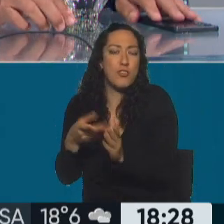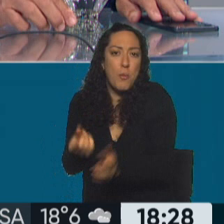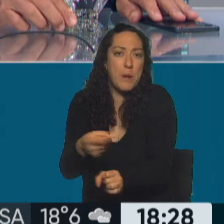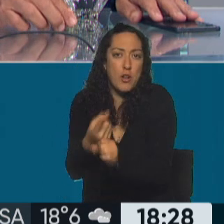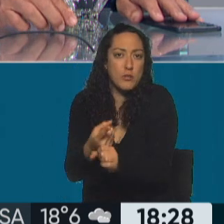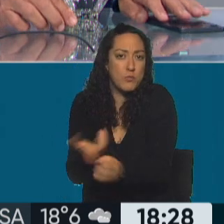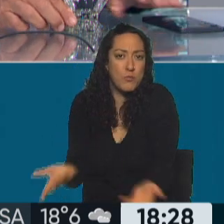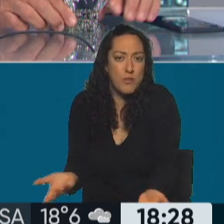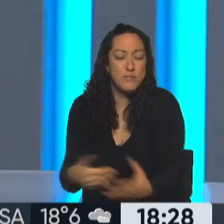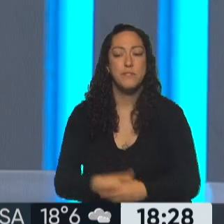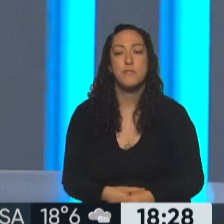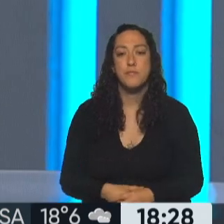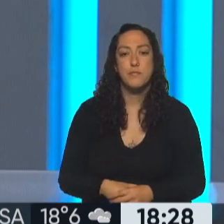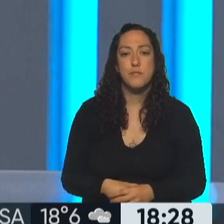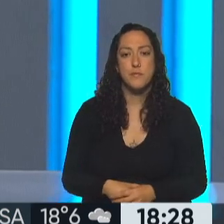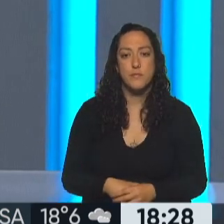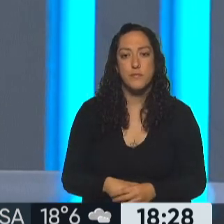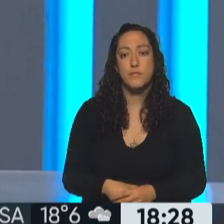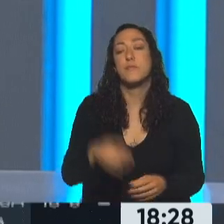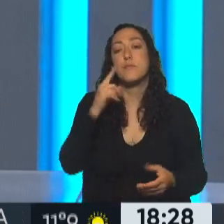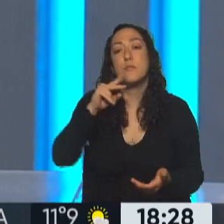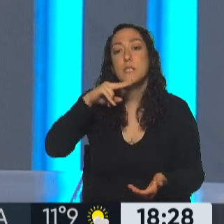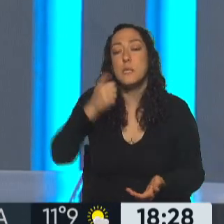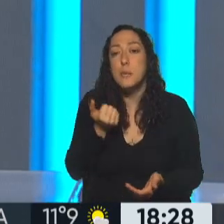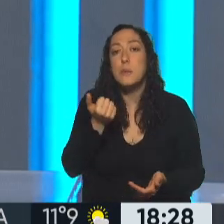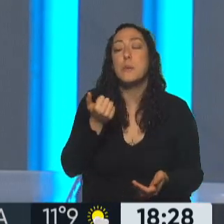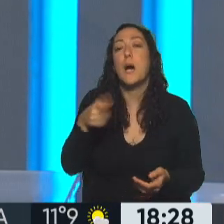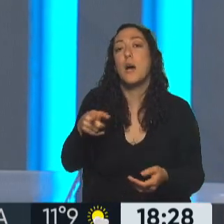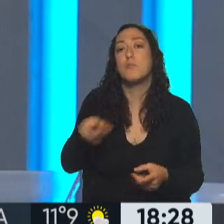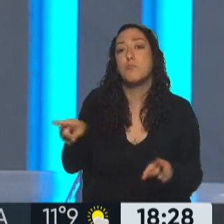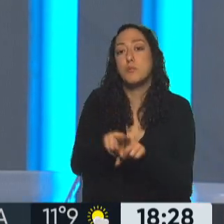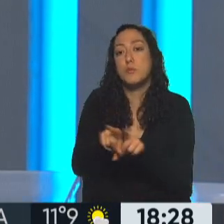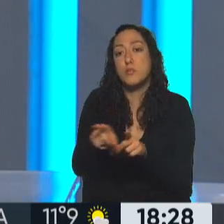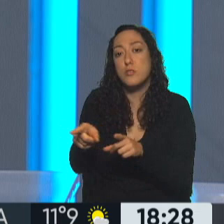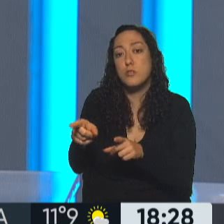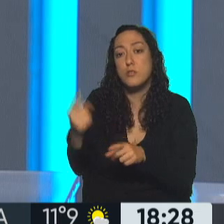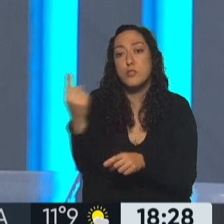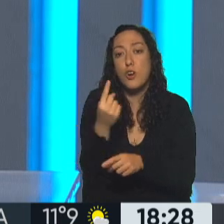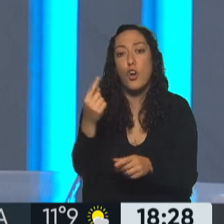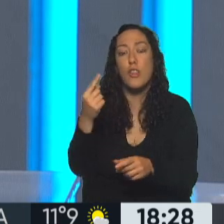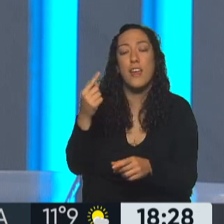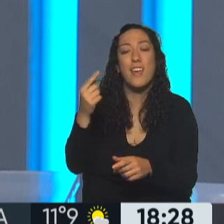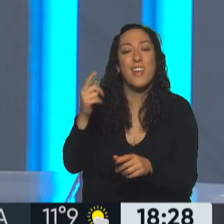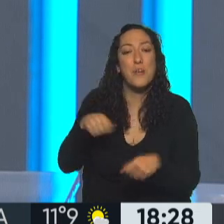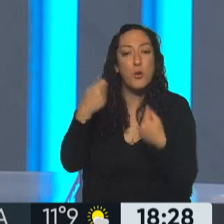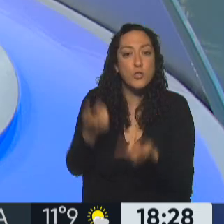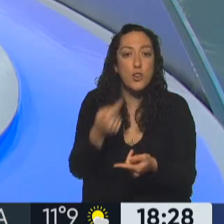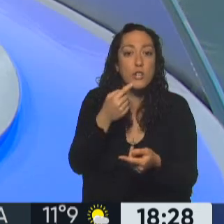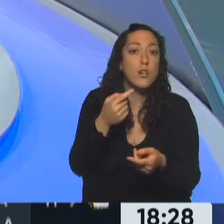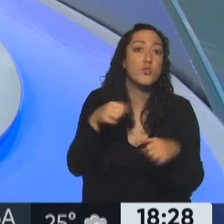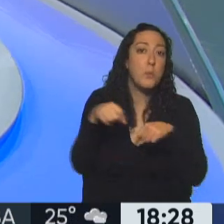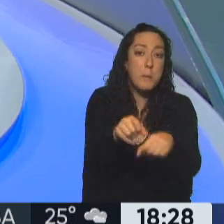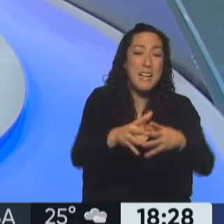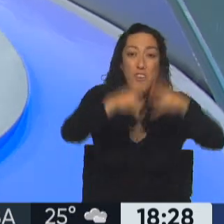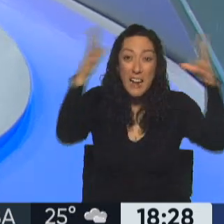del 20% del IVA, un importante supermercadista, lo remarcó todo lo que tenía en